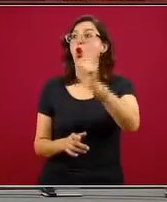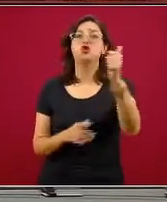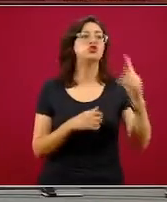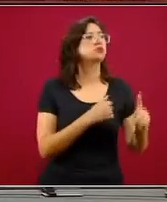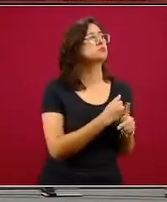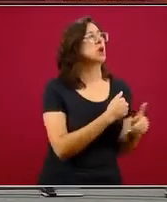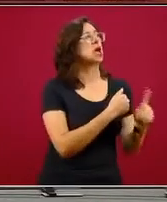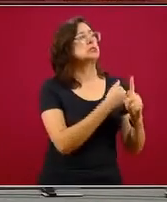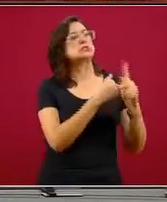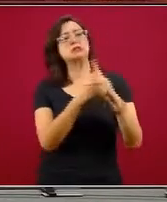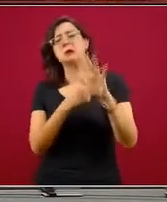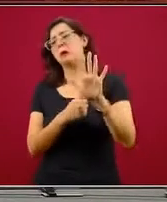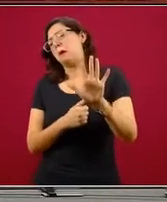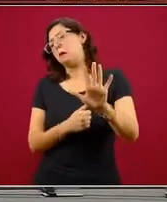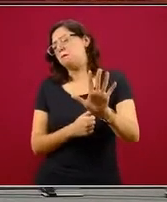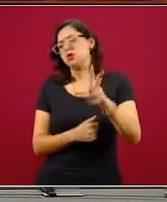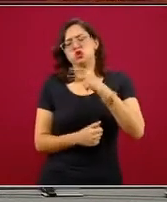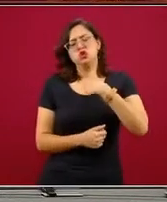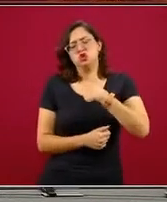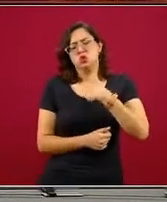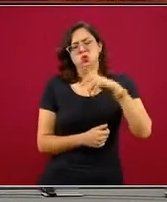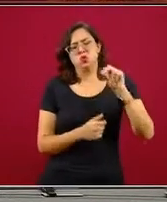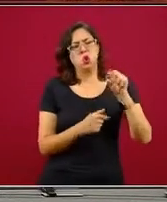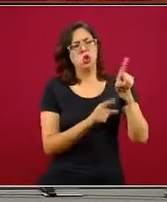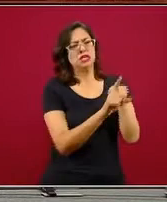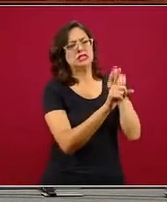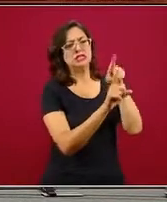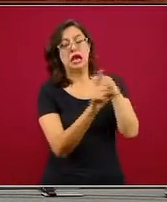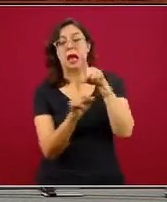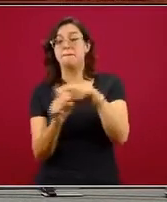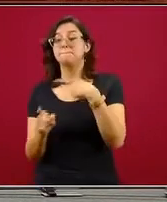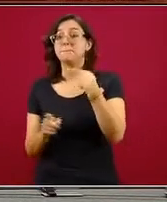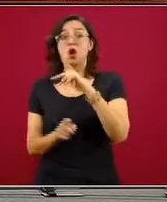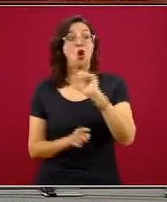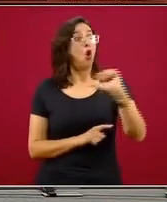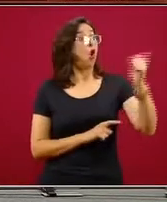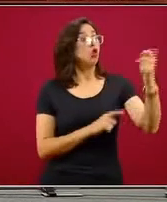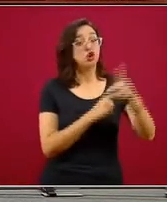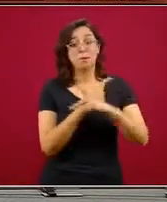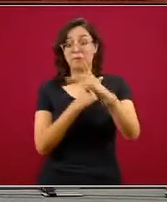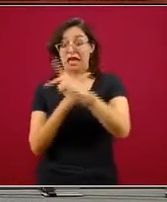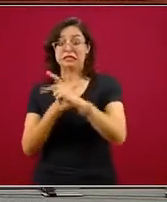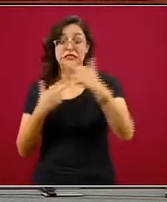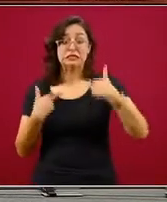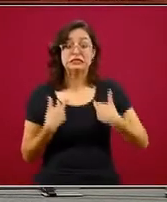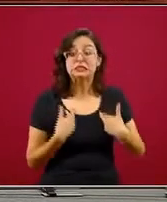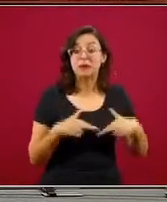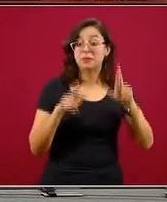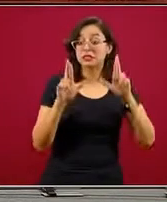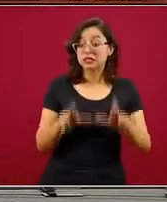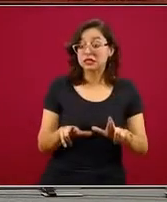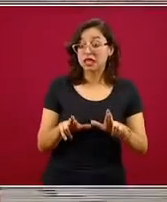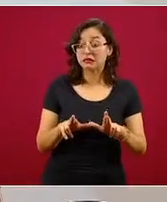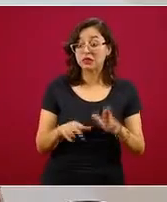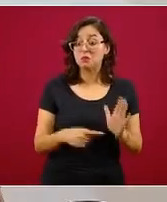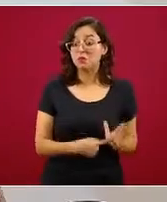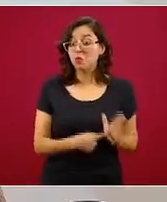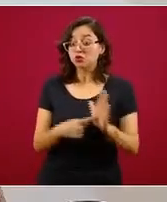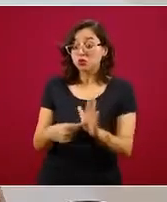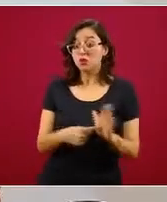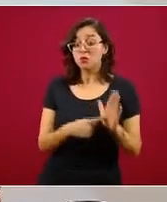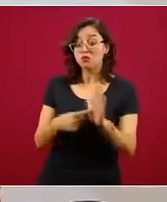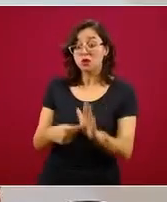he identificado que los voceros y voceras en otras partes del mundo estén tan convencidos de esta